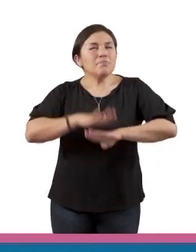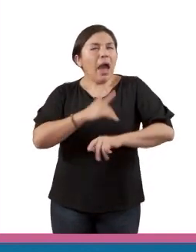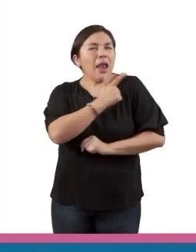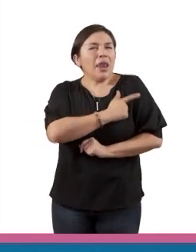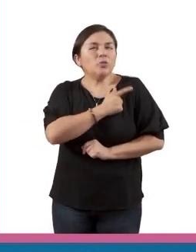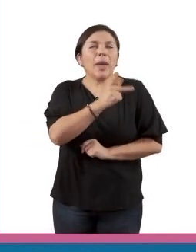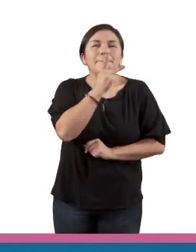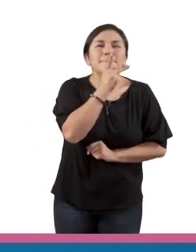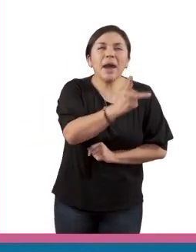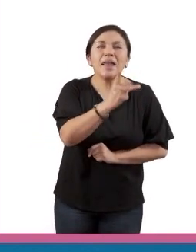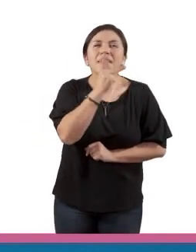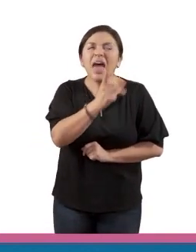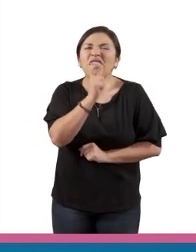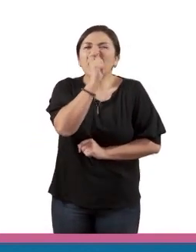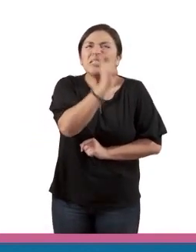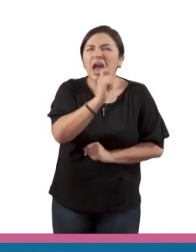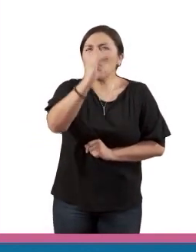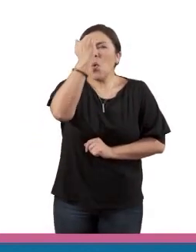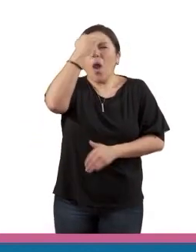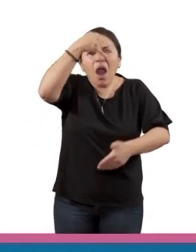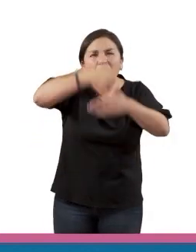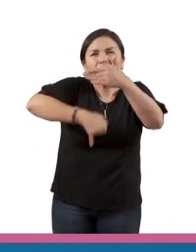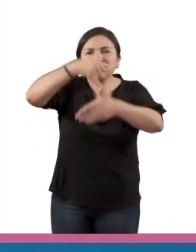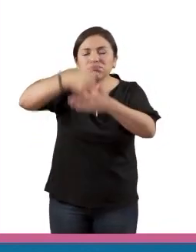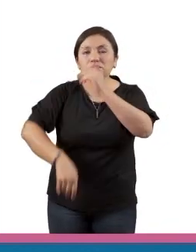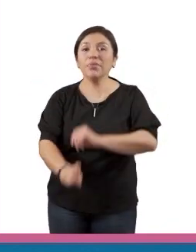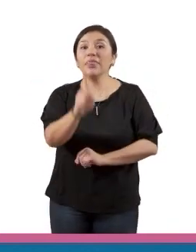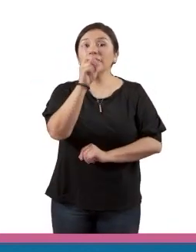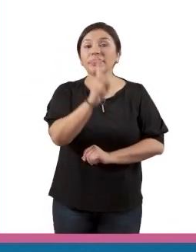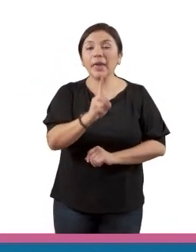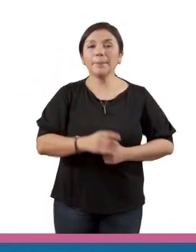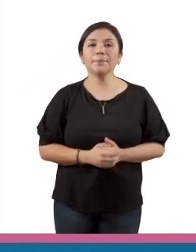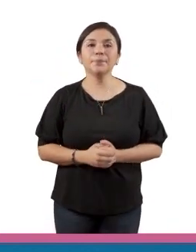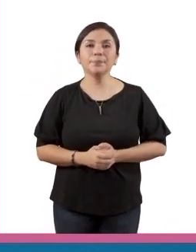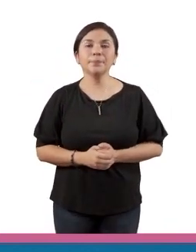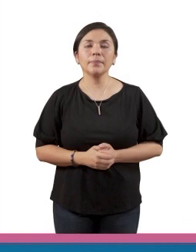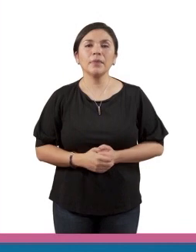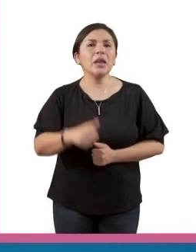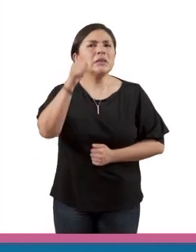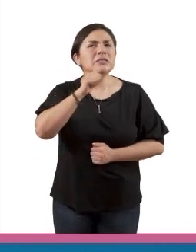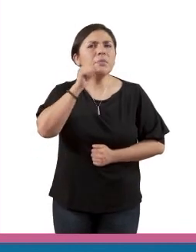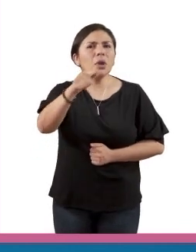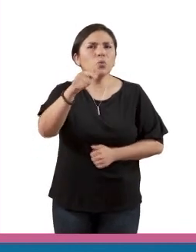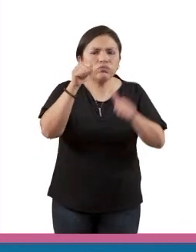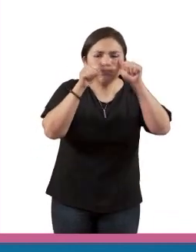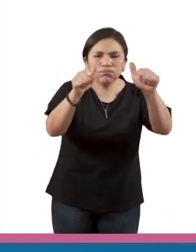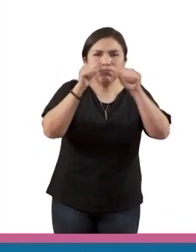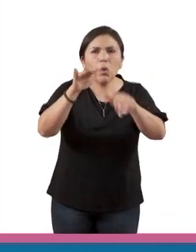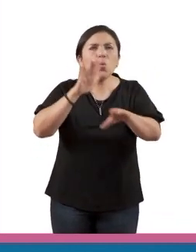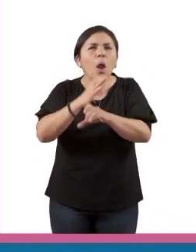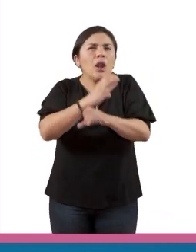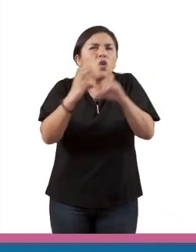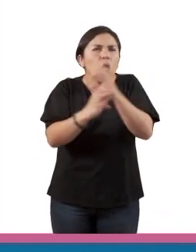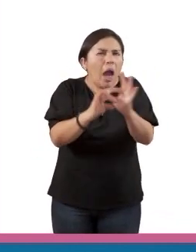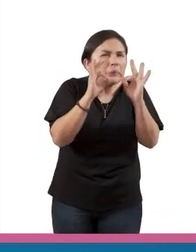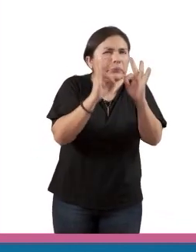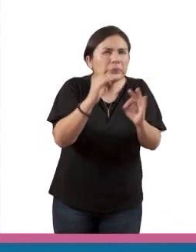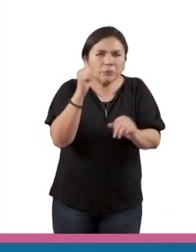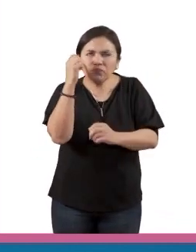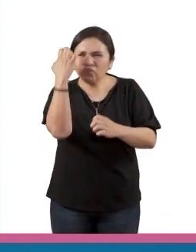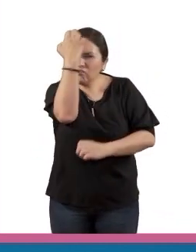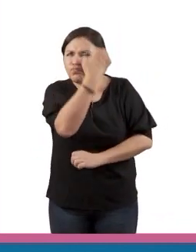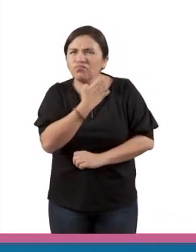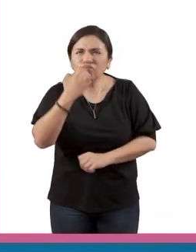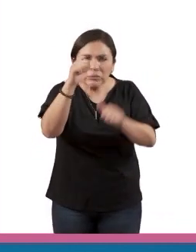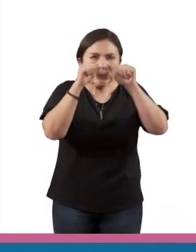las palabras y su significado. D. Siempre estás pendiente de los detalles, lo observas